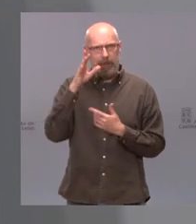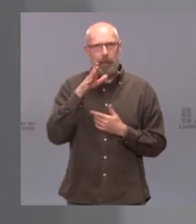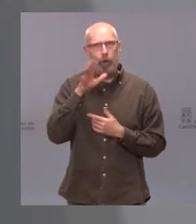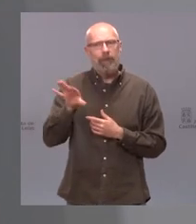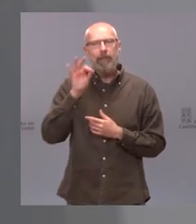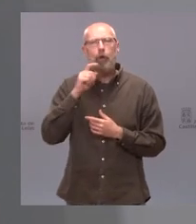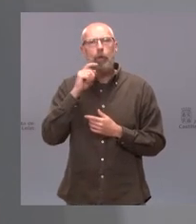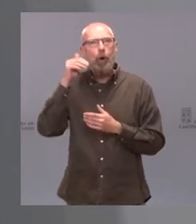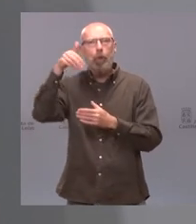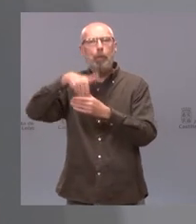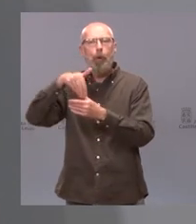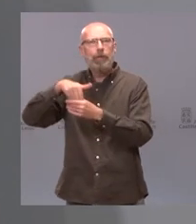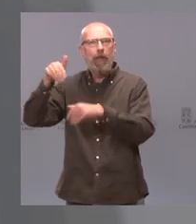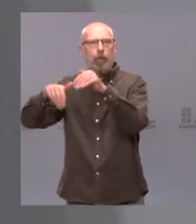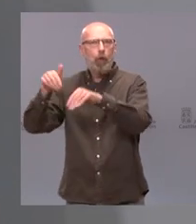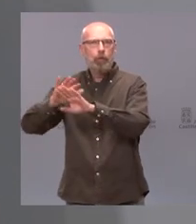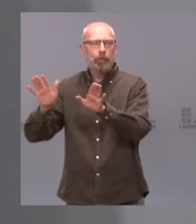una votación por parte de